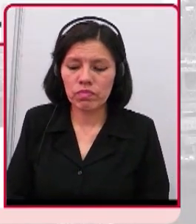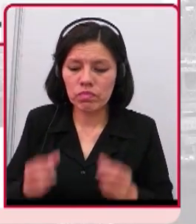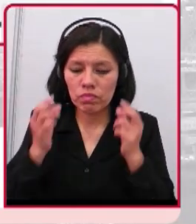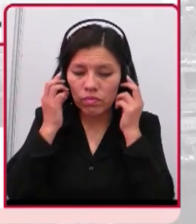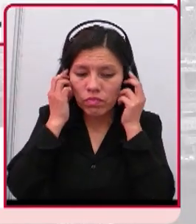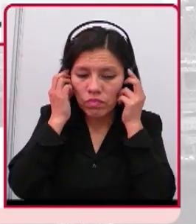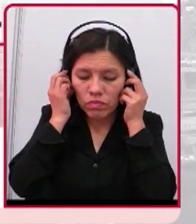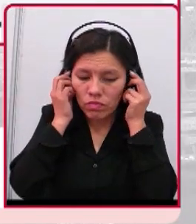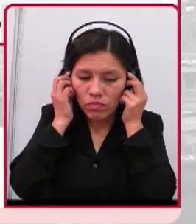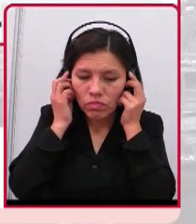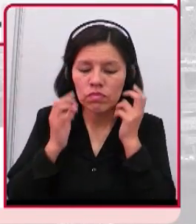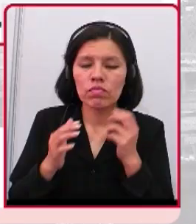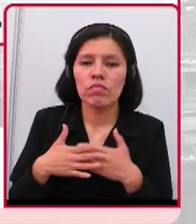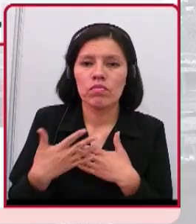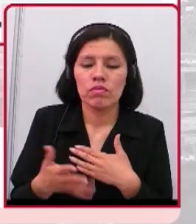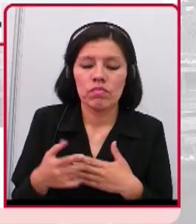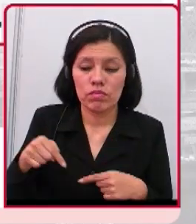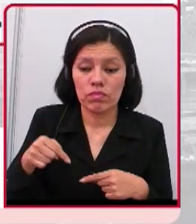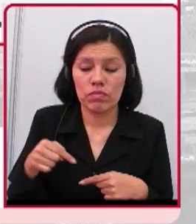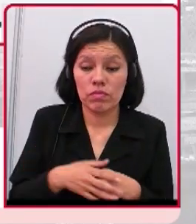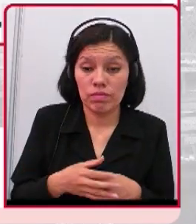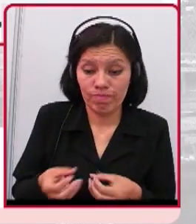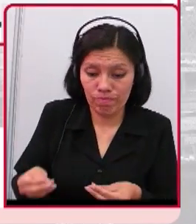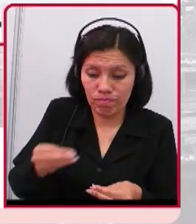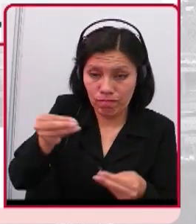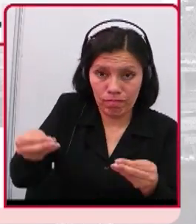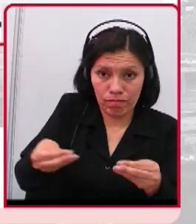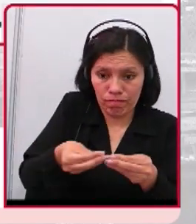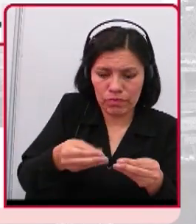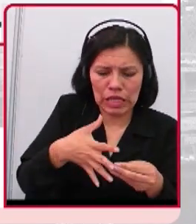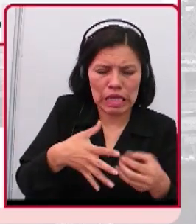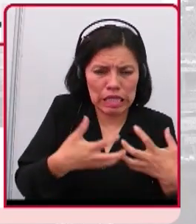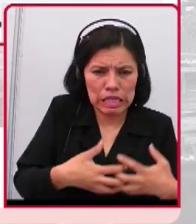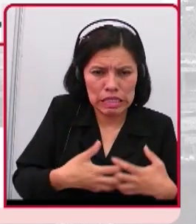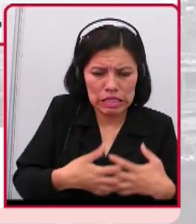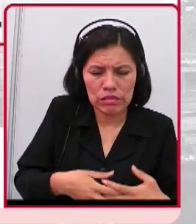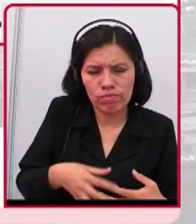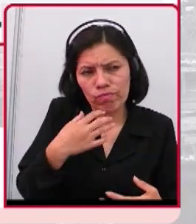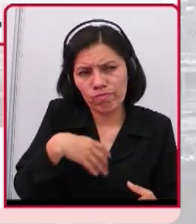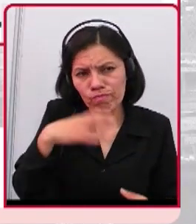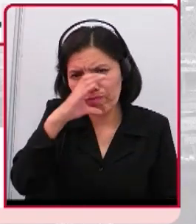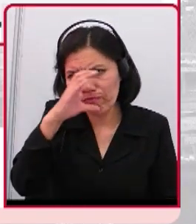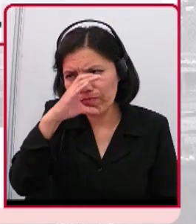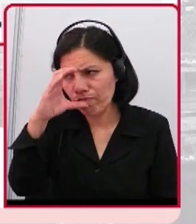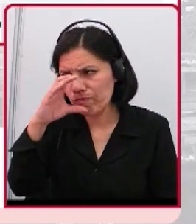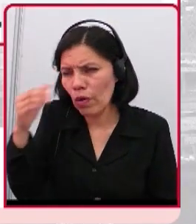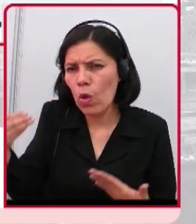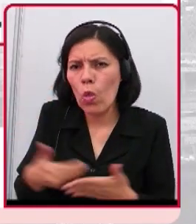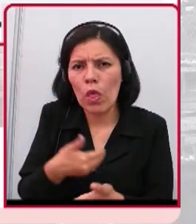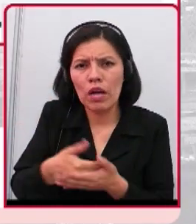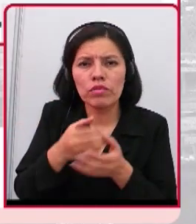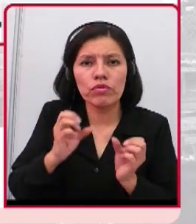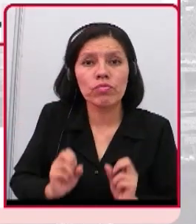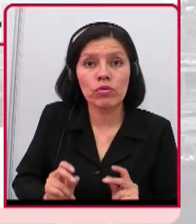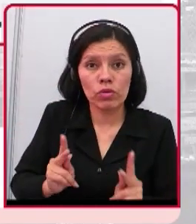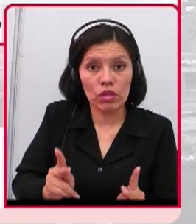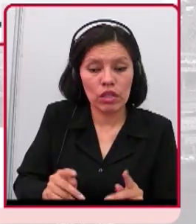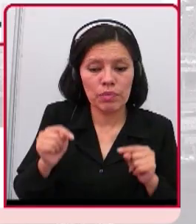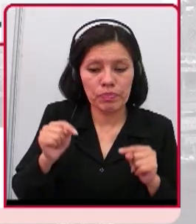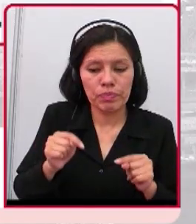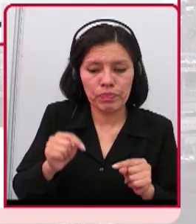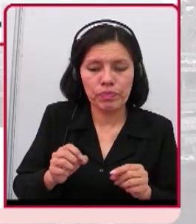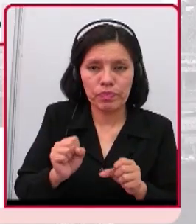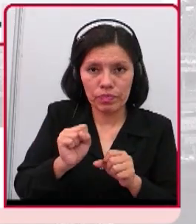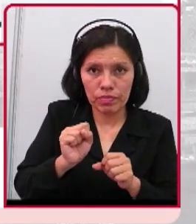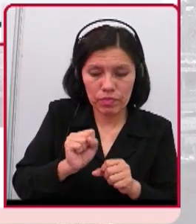Luego de esta implementación, nosotros nos pusimos a buscar nuevas oportunidades para este sistema. Y vimos que la sobrecarga de